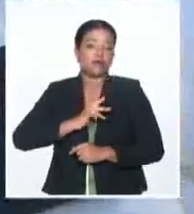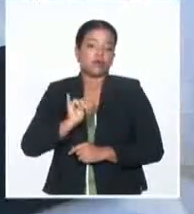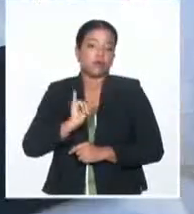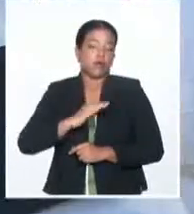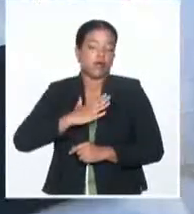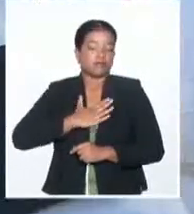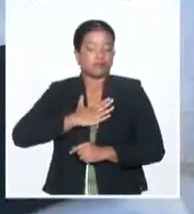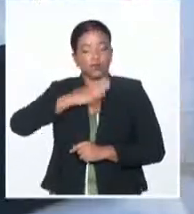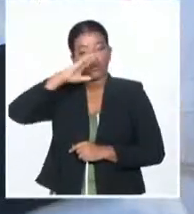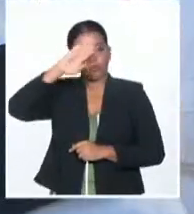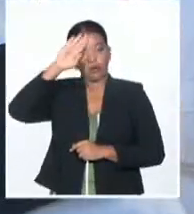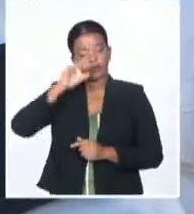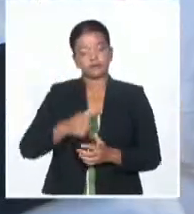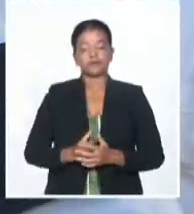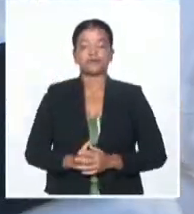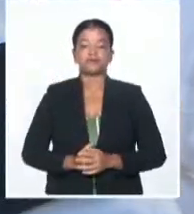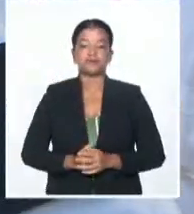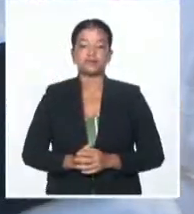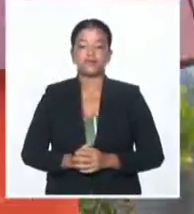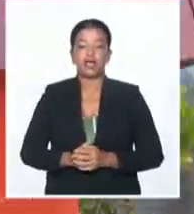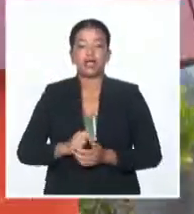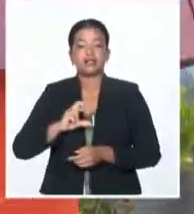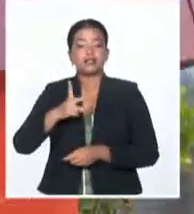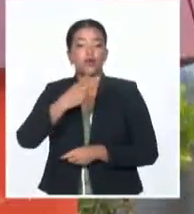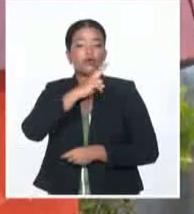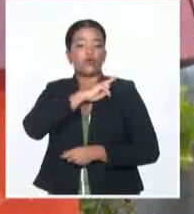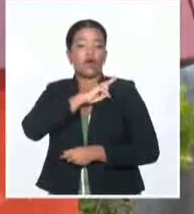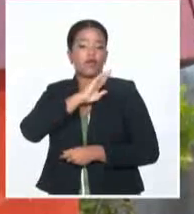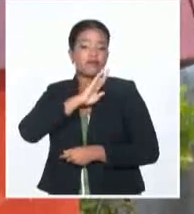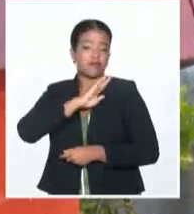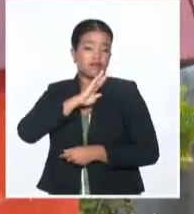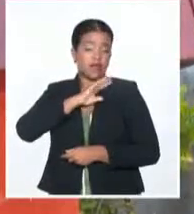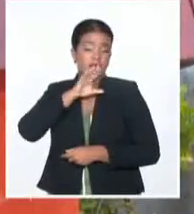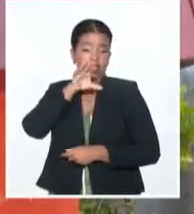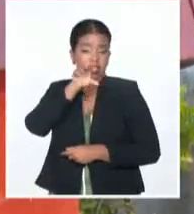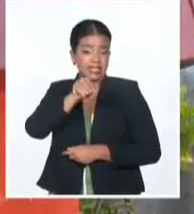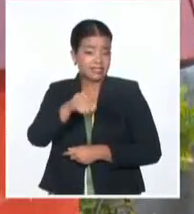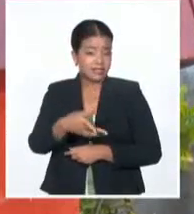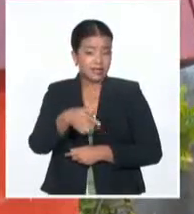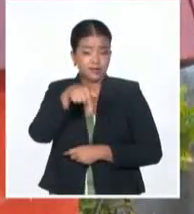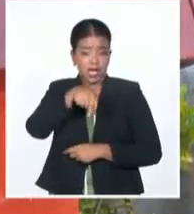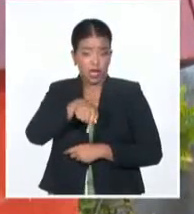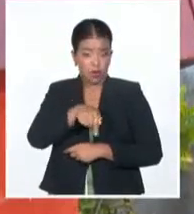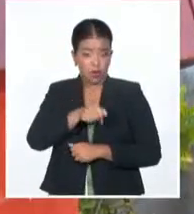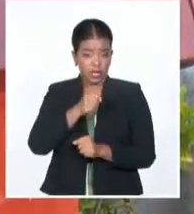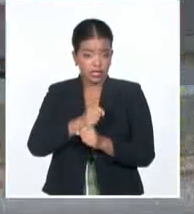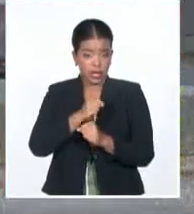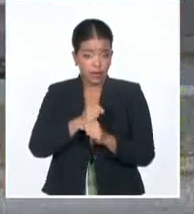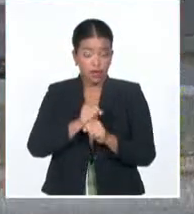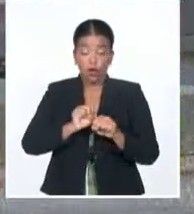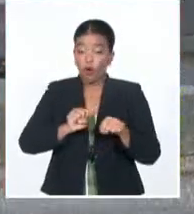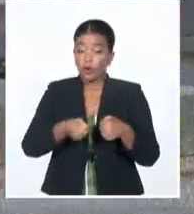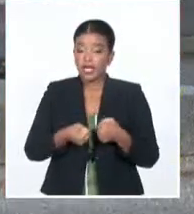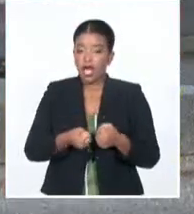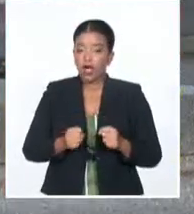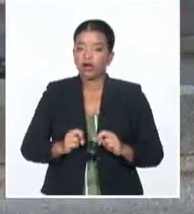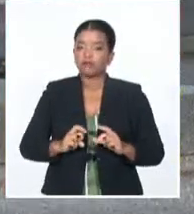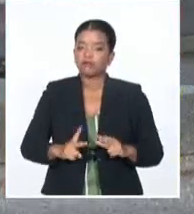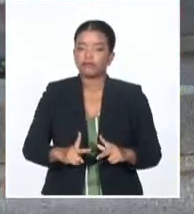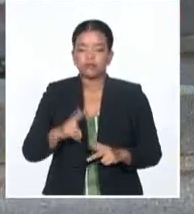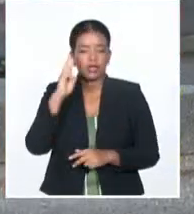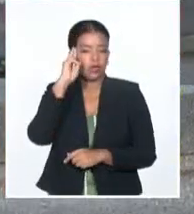El segundo jefe del Estado Mayor General de las FARC afirmó que los retos actuales exigen volver a Gómez, el